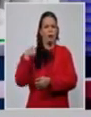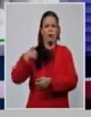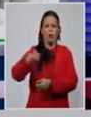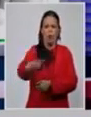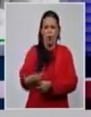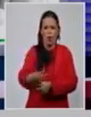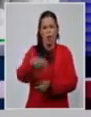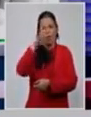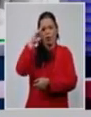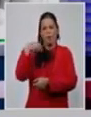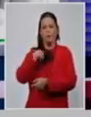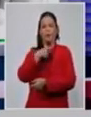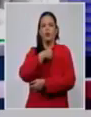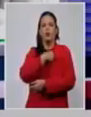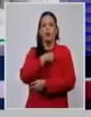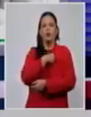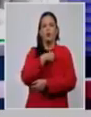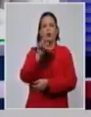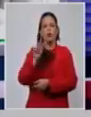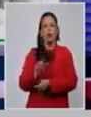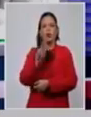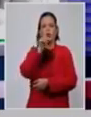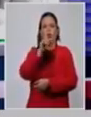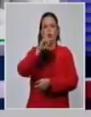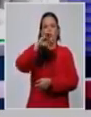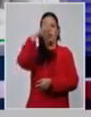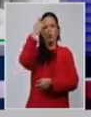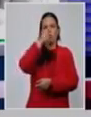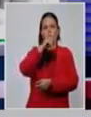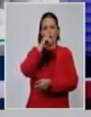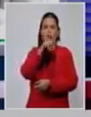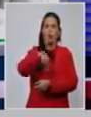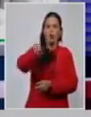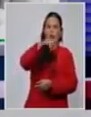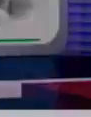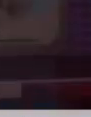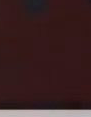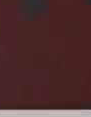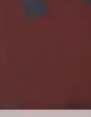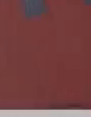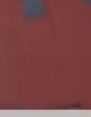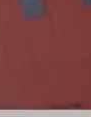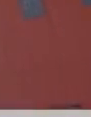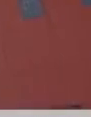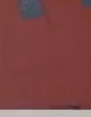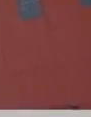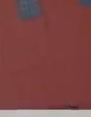epidemiología del Ministerio de Salud Pública. Usted acompáñenos hasta las 10 de la mañana.